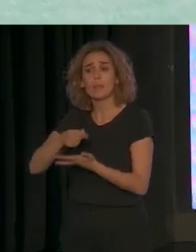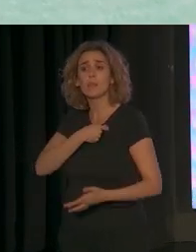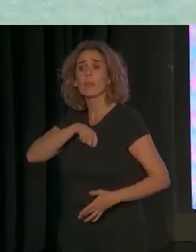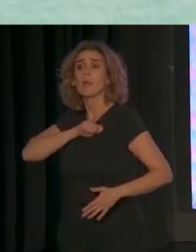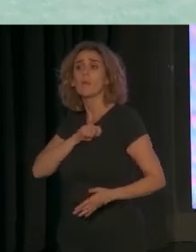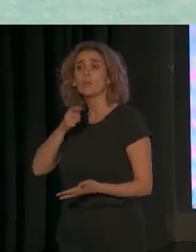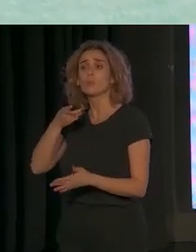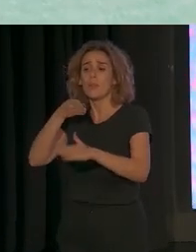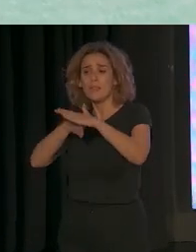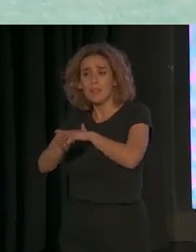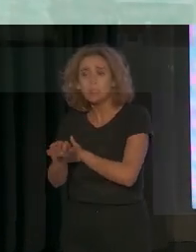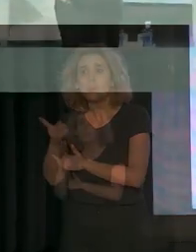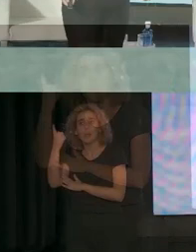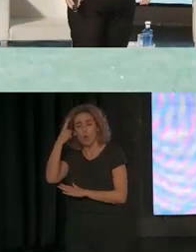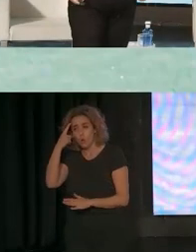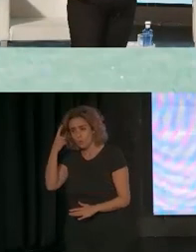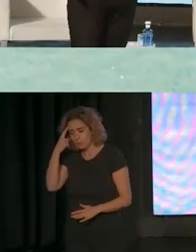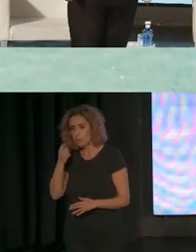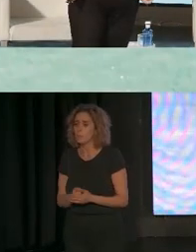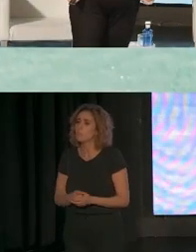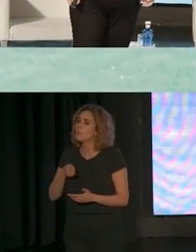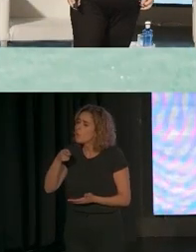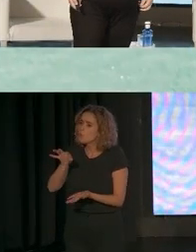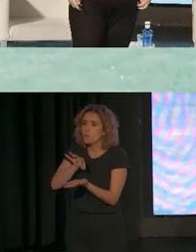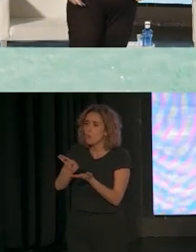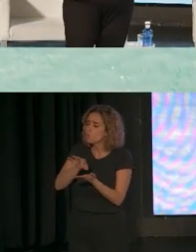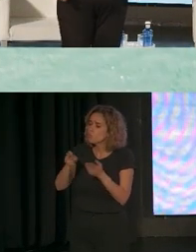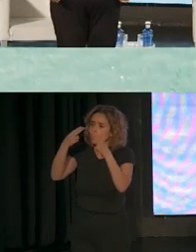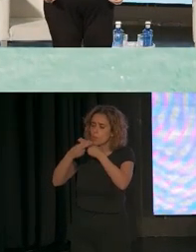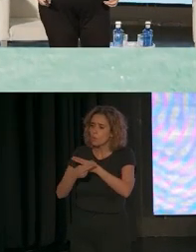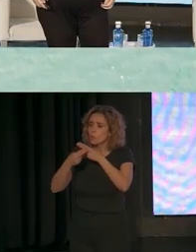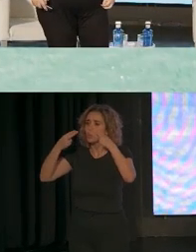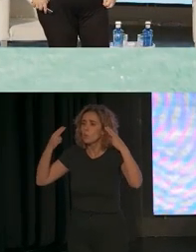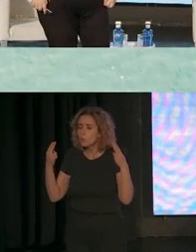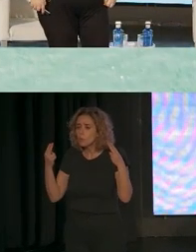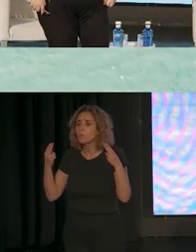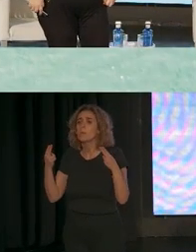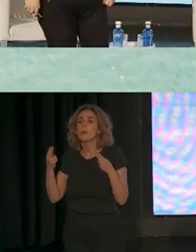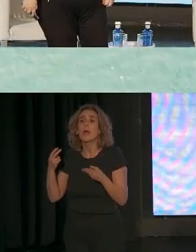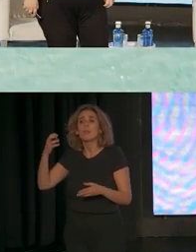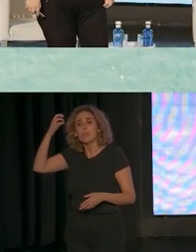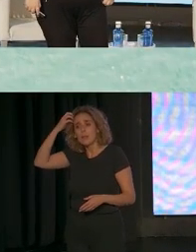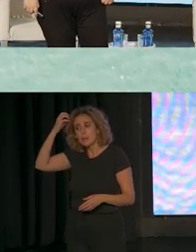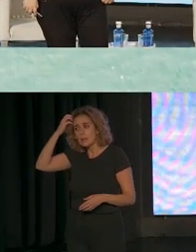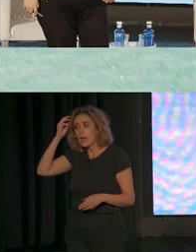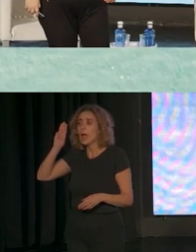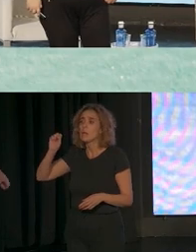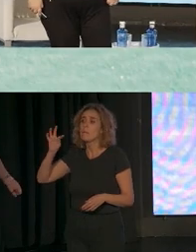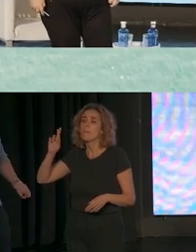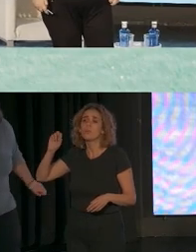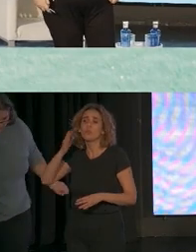de accesibilidad cognitiva que es un servicio público que depende del Real patronato de